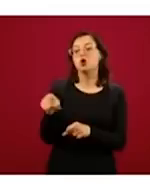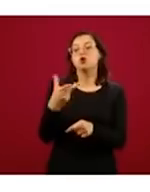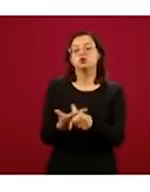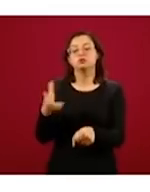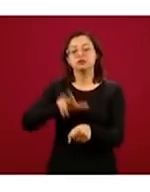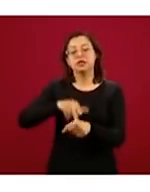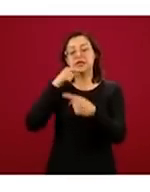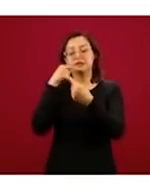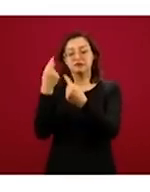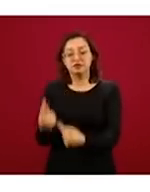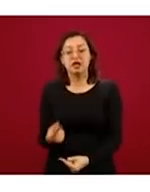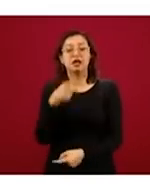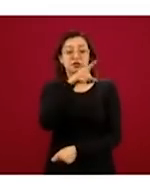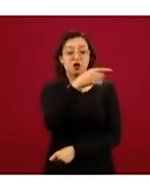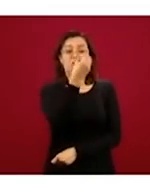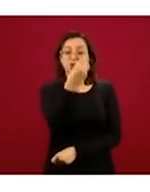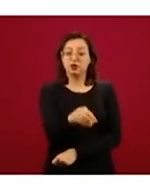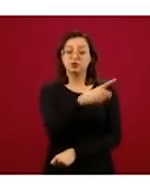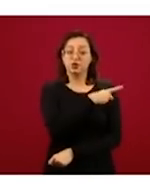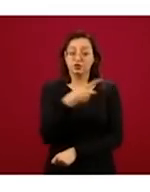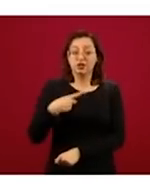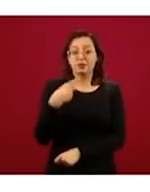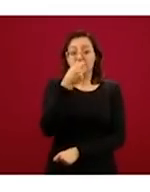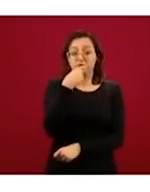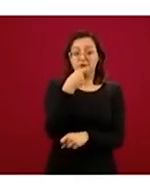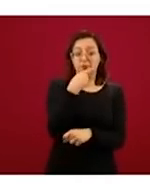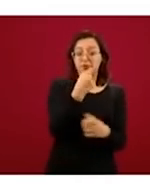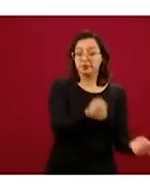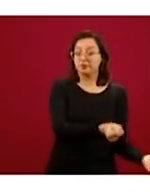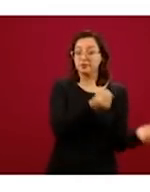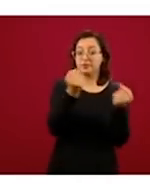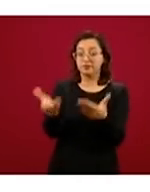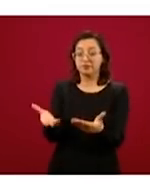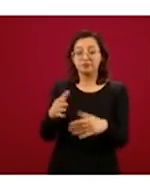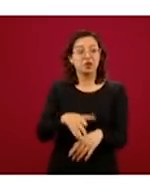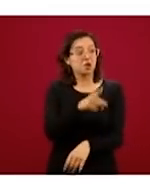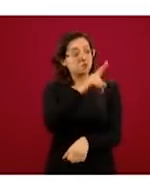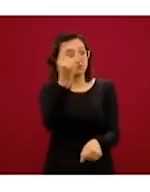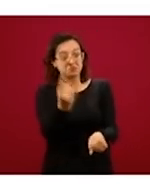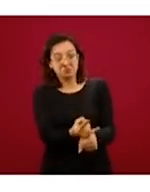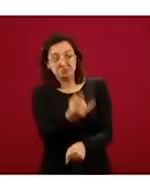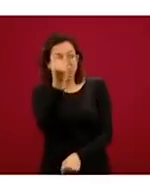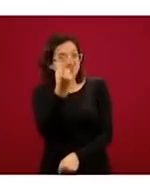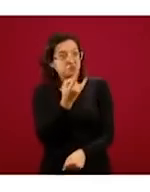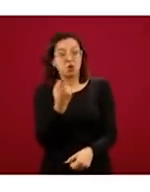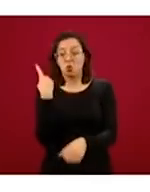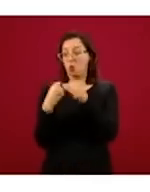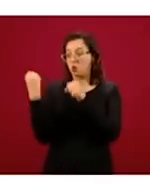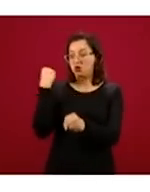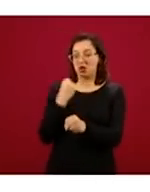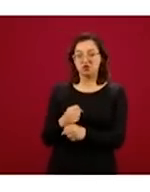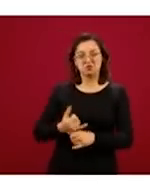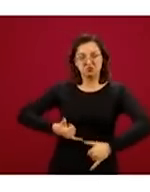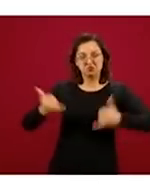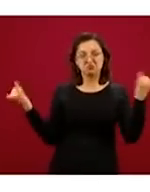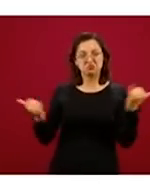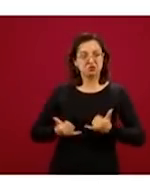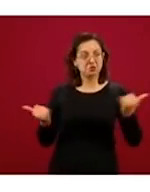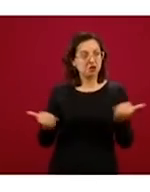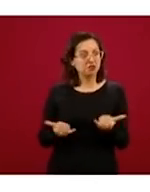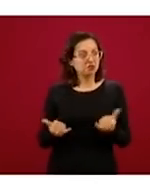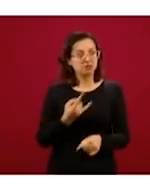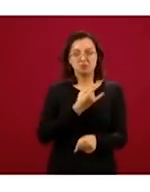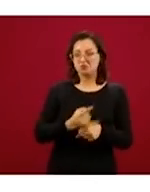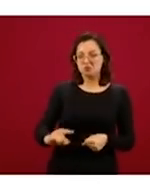tiene obligaciones de entregar los medicamentos cuando incumplió sus obligaciones desde el año pasado una empresa privada